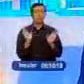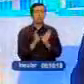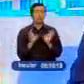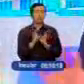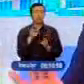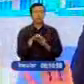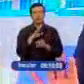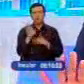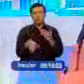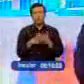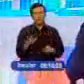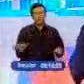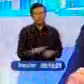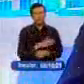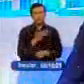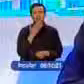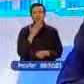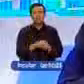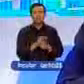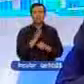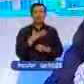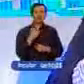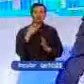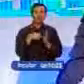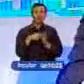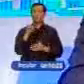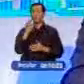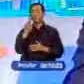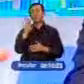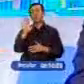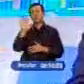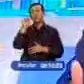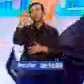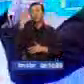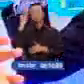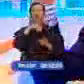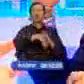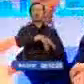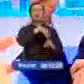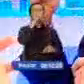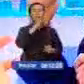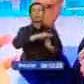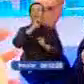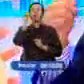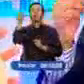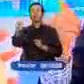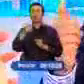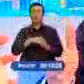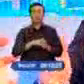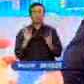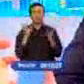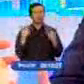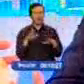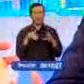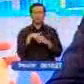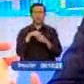de votación de todos. Nunca, cuando uno va a votar, no me dicen a mí, Juan Pablo, espérame unos minutitos para imprimirte el certificado de votación. No,